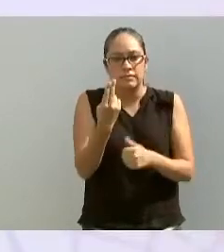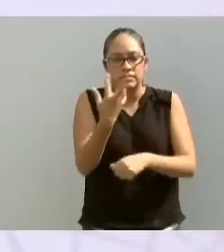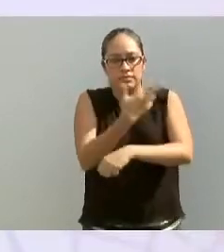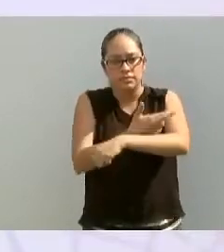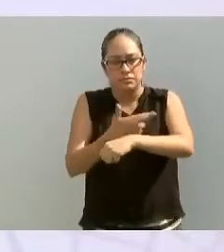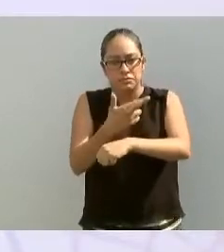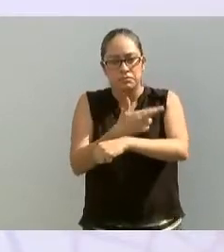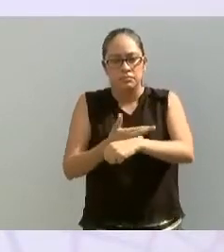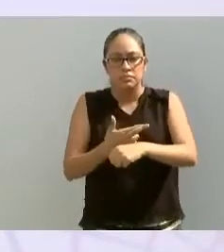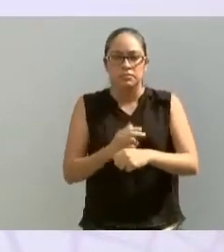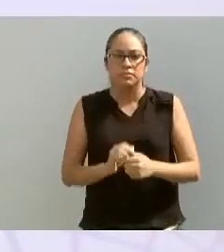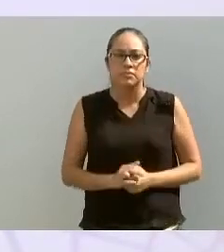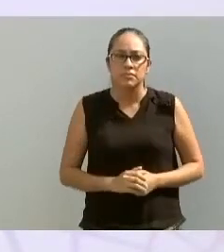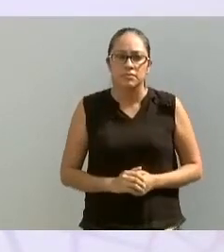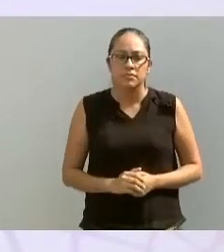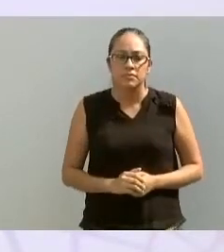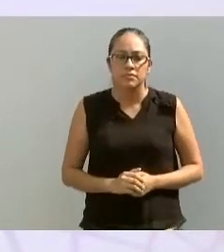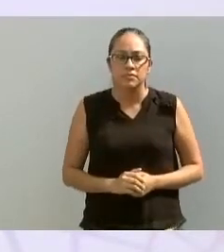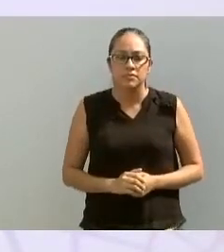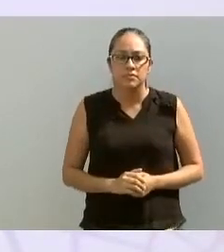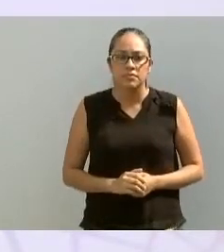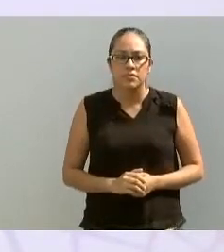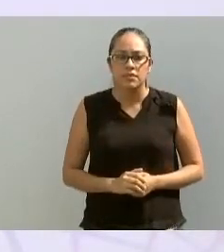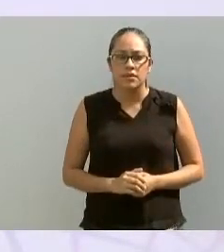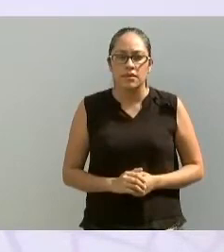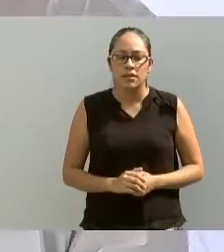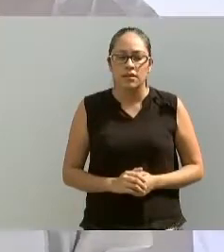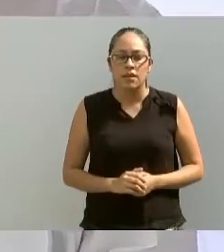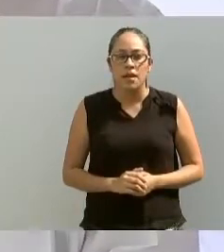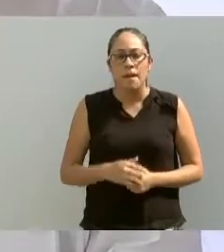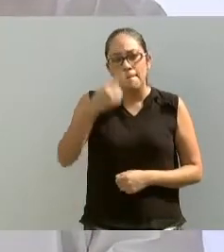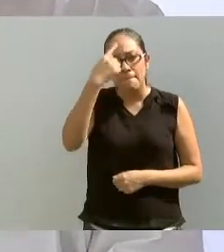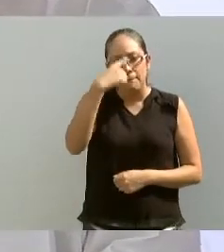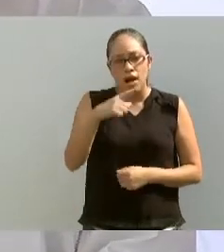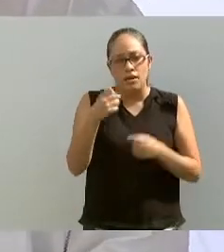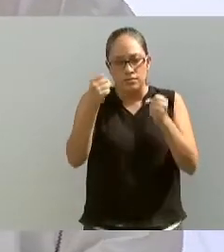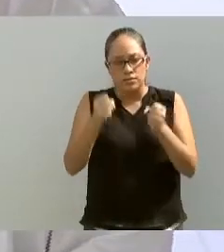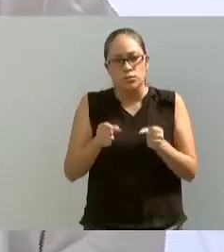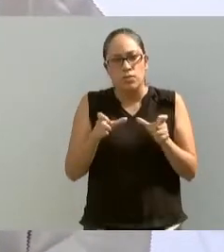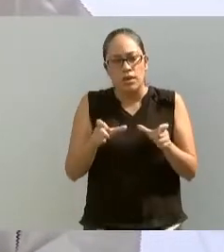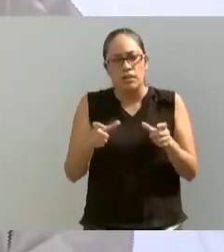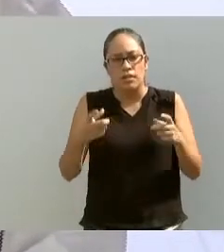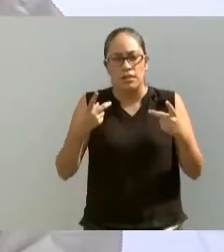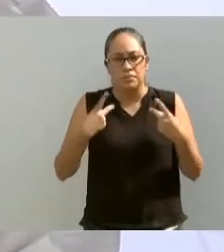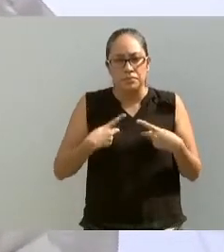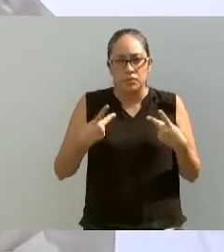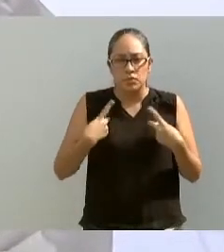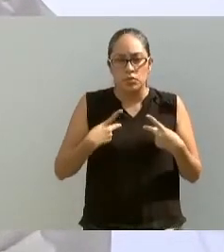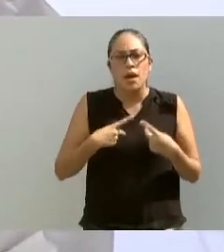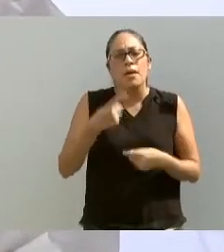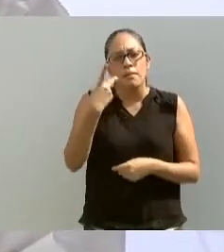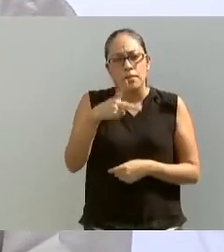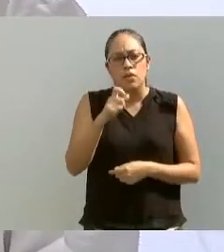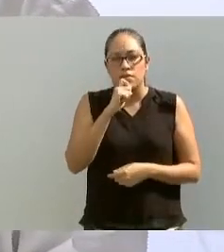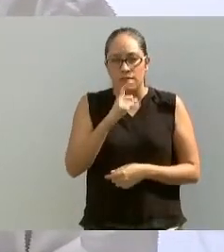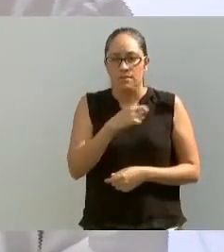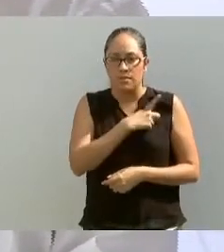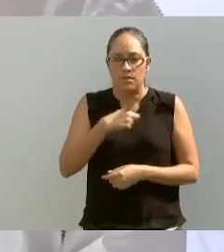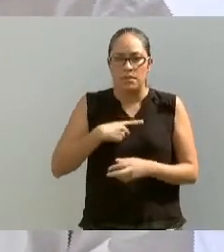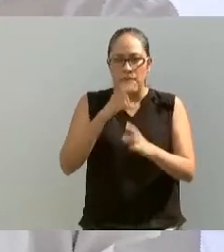haciendo, por razones de seguridad, pero también por razones humanitarias.